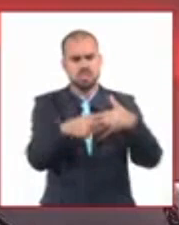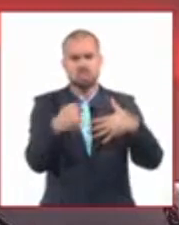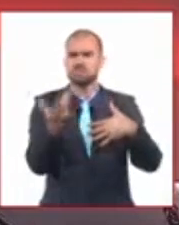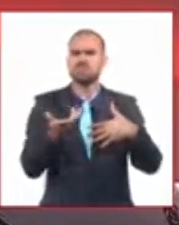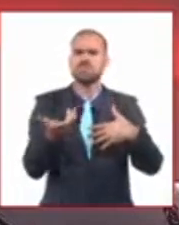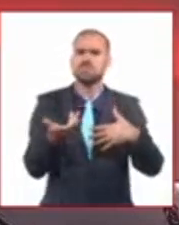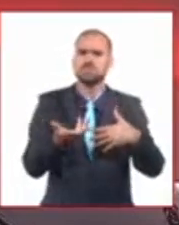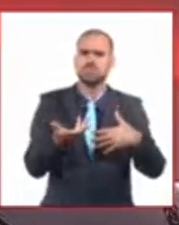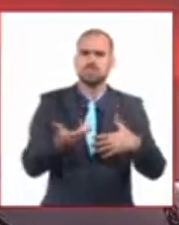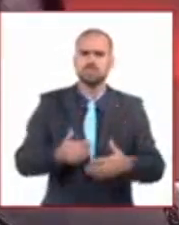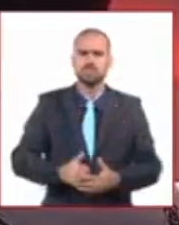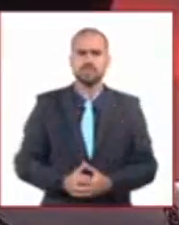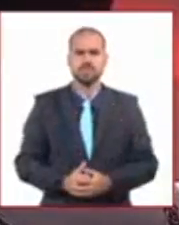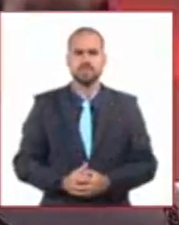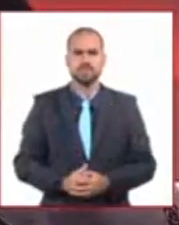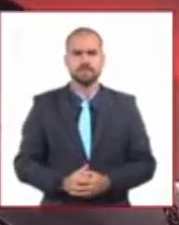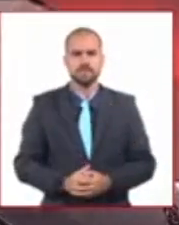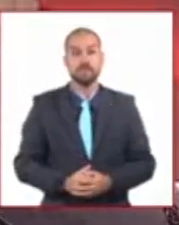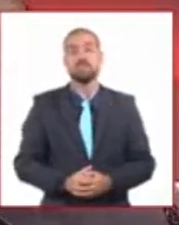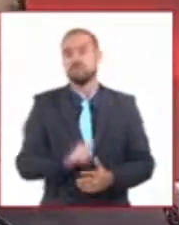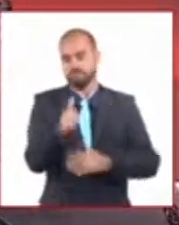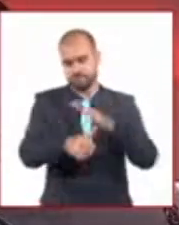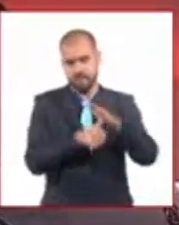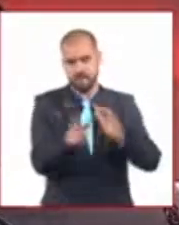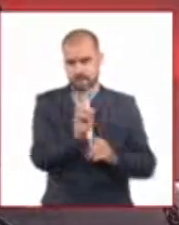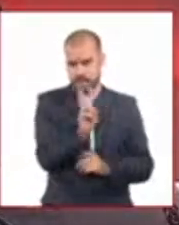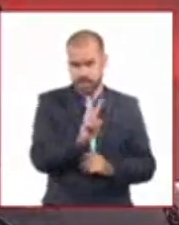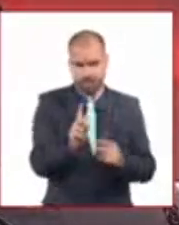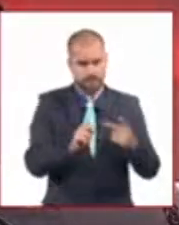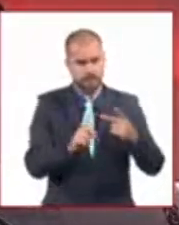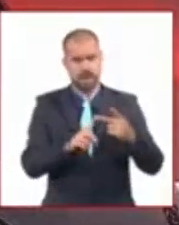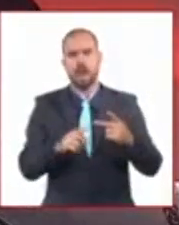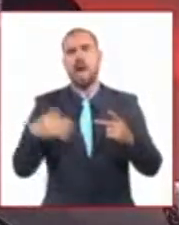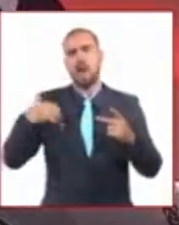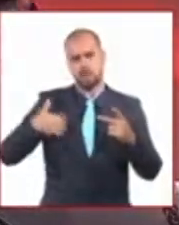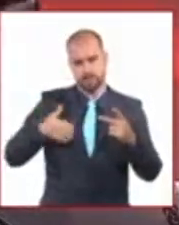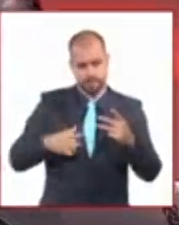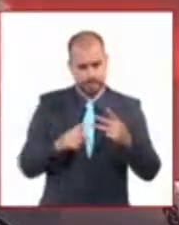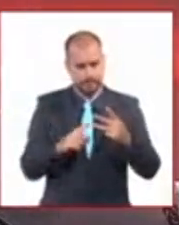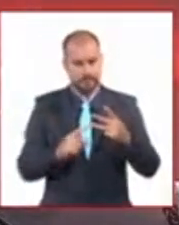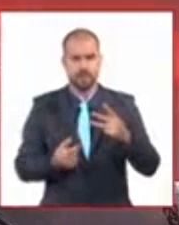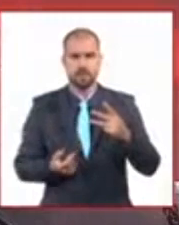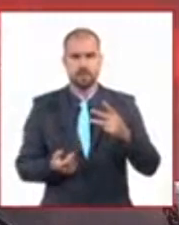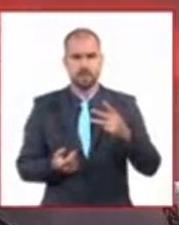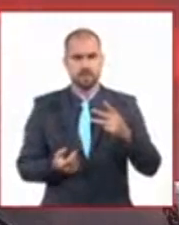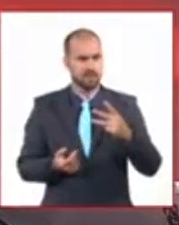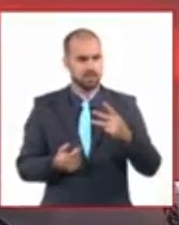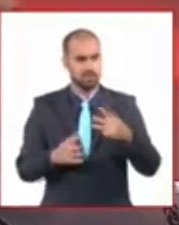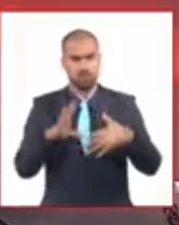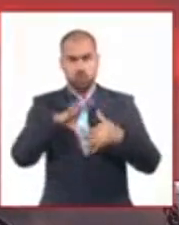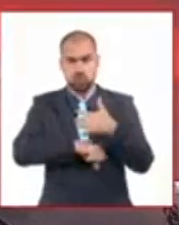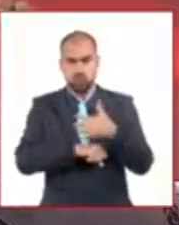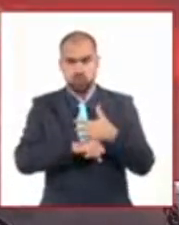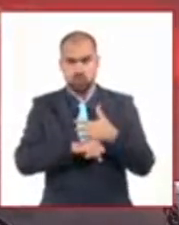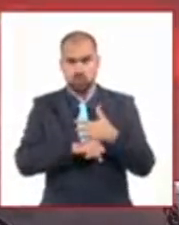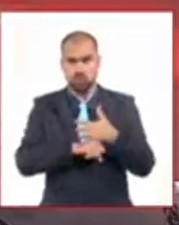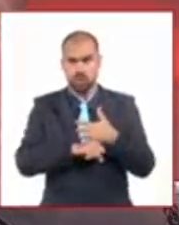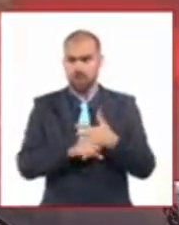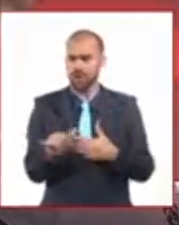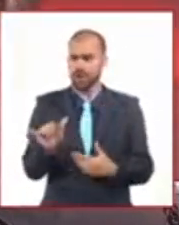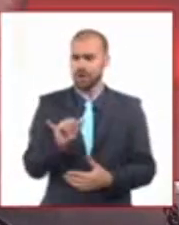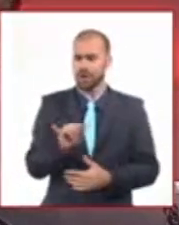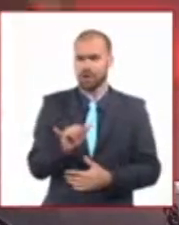el presidente de venezuela el presidente la presidenta argentina o sea todo el mundo en buen romance y